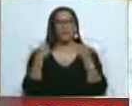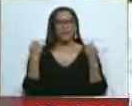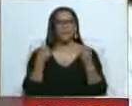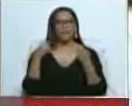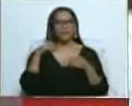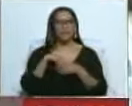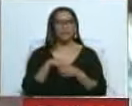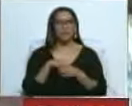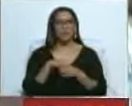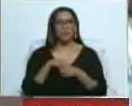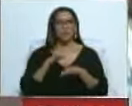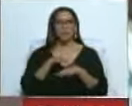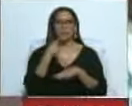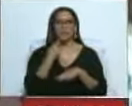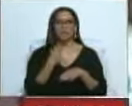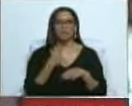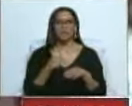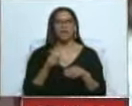porque usted lo dice, pero